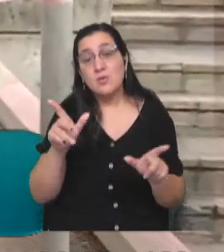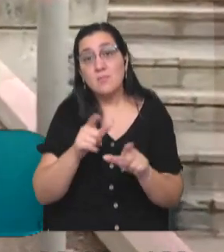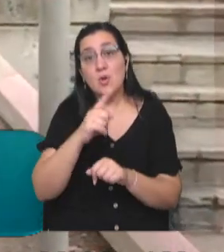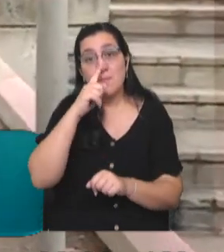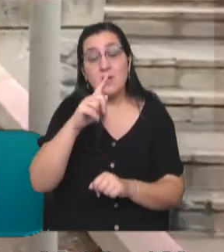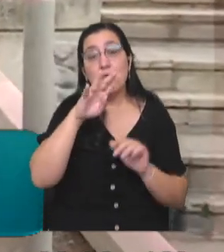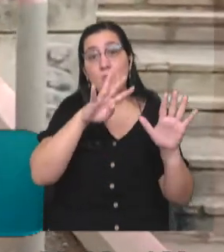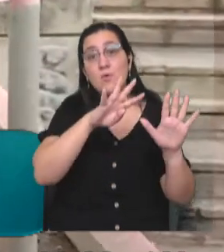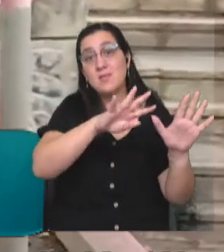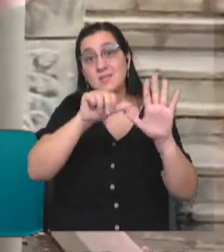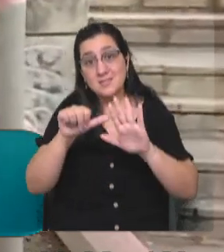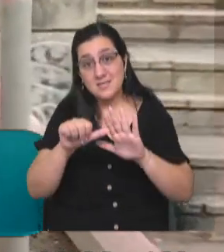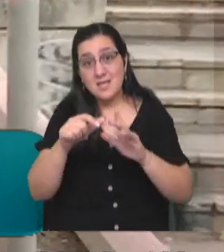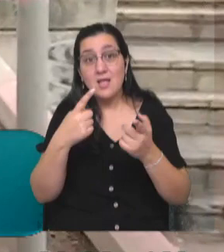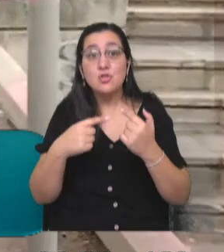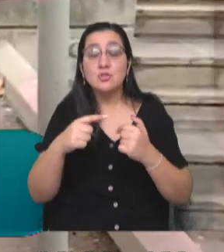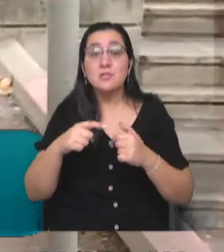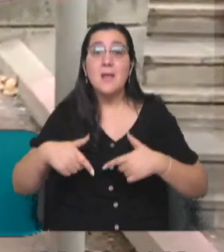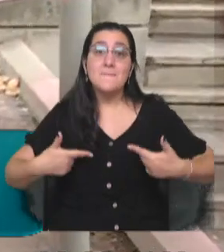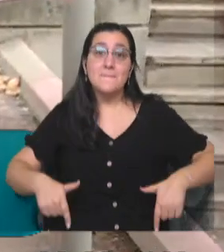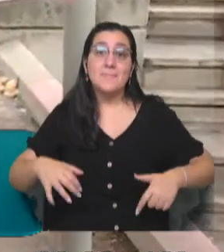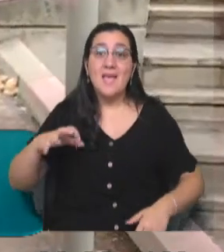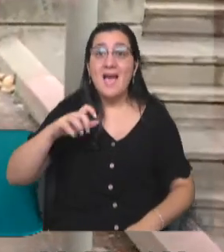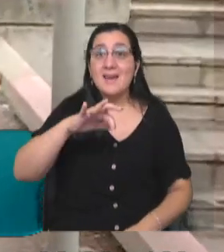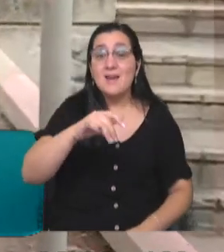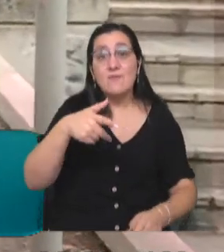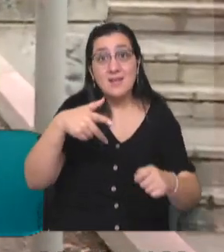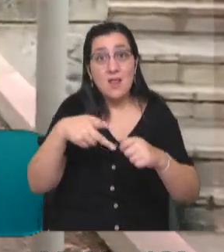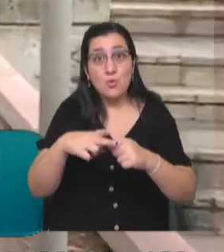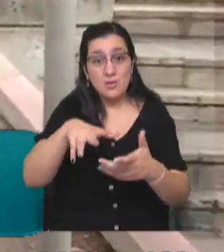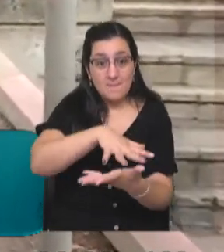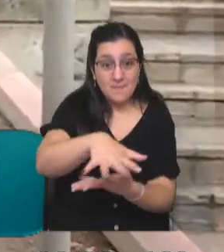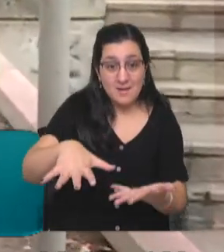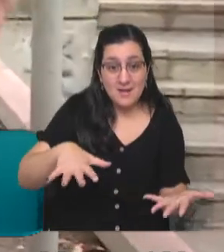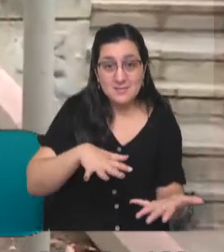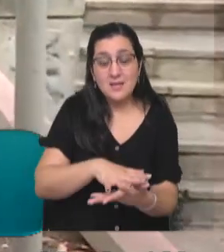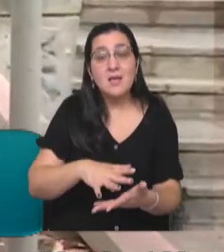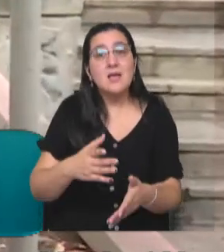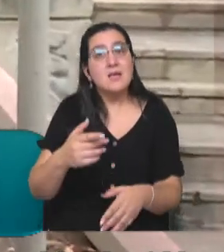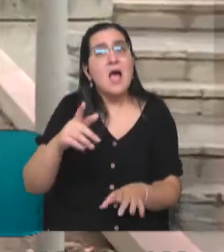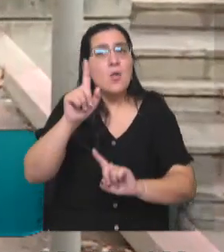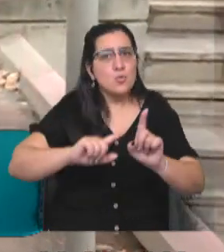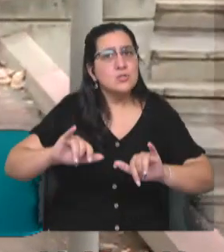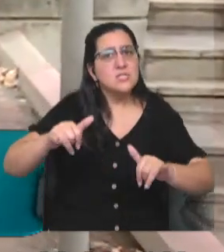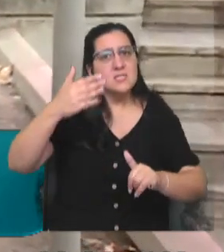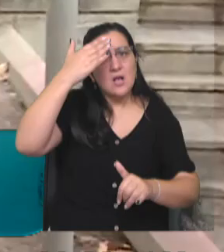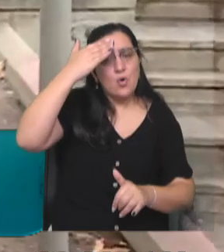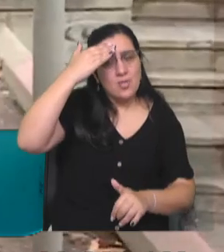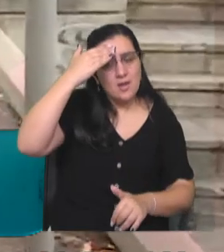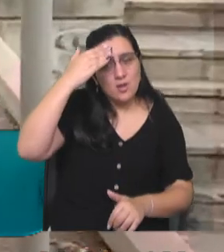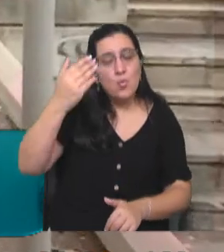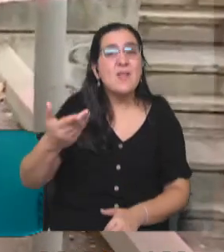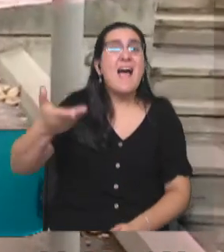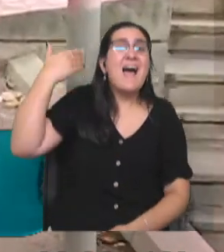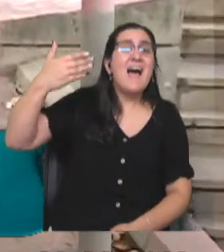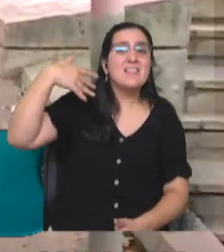inaugurando esta plaza conmemorativa al Día de los Trabajadores. Muchos recordarán lo que era este espacio antes de lo que podemos ver aquí, este espacio